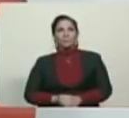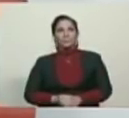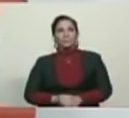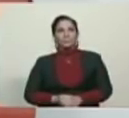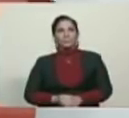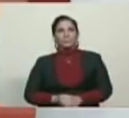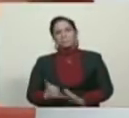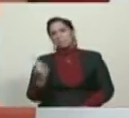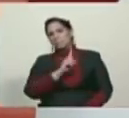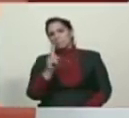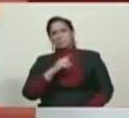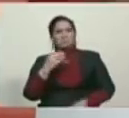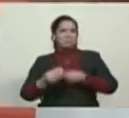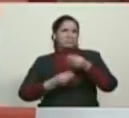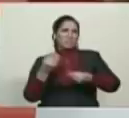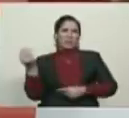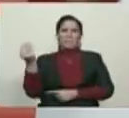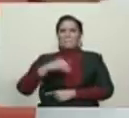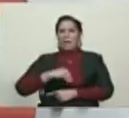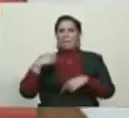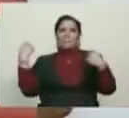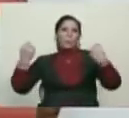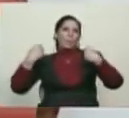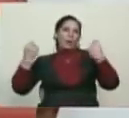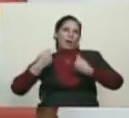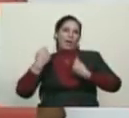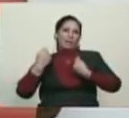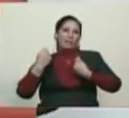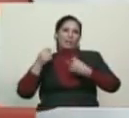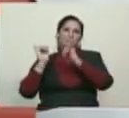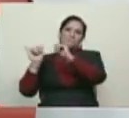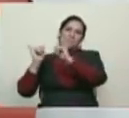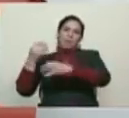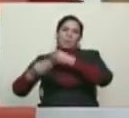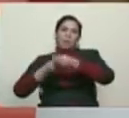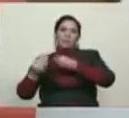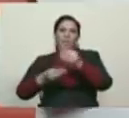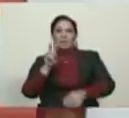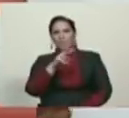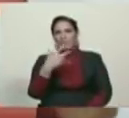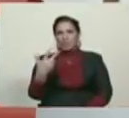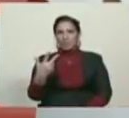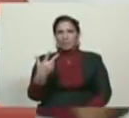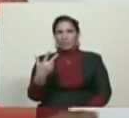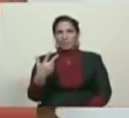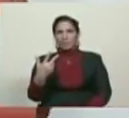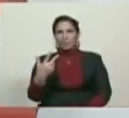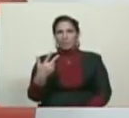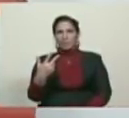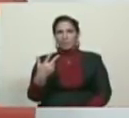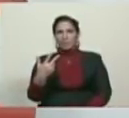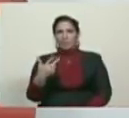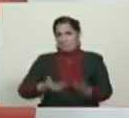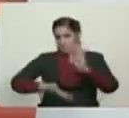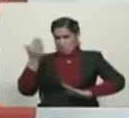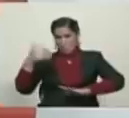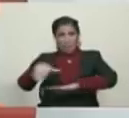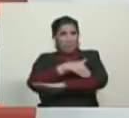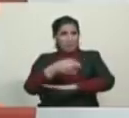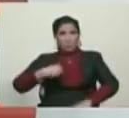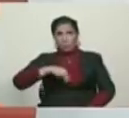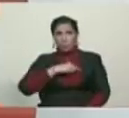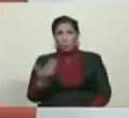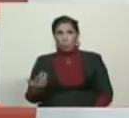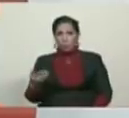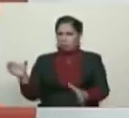No le vamos a hacer más propaganda a lo que ellos quieren hacer el 23. Vamos a hacerle lo que nosotros vamos a hacer el 23, que irnos a la calle. La